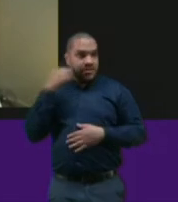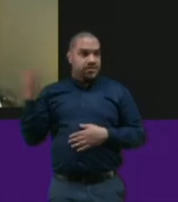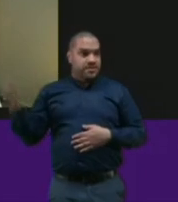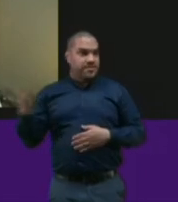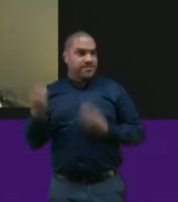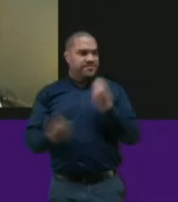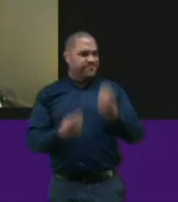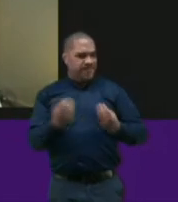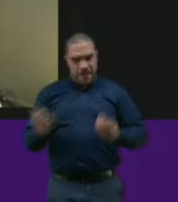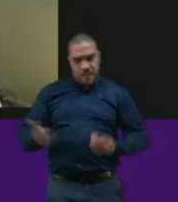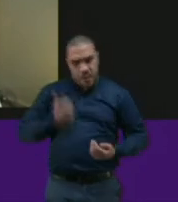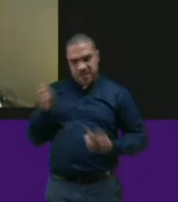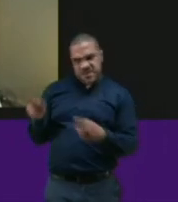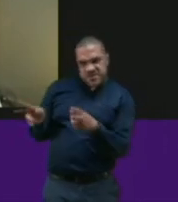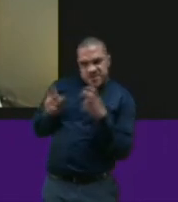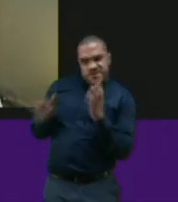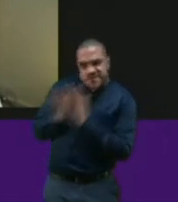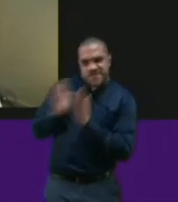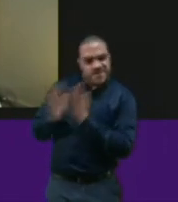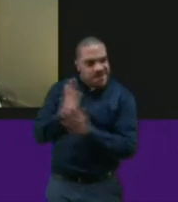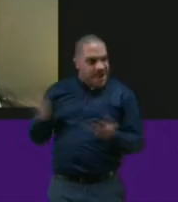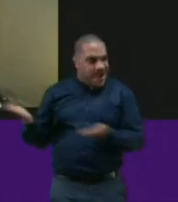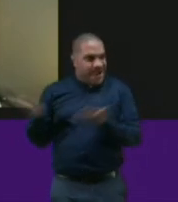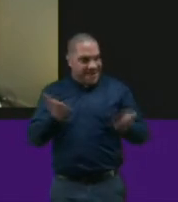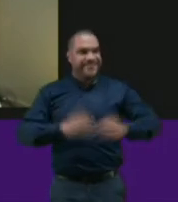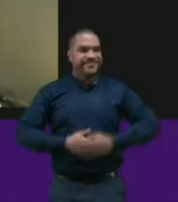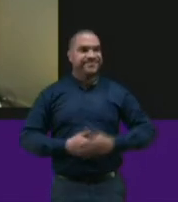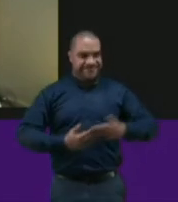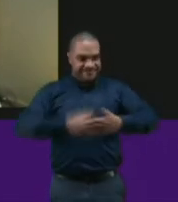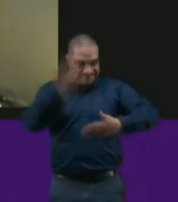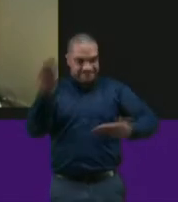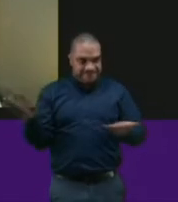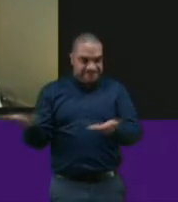Edwin. Aprovechalo bastante. No voy a hablar más. Arranquemos.